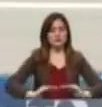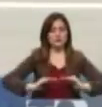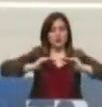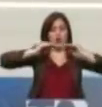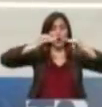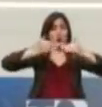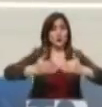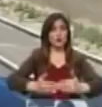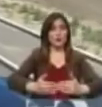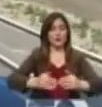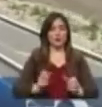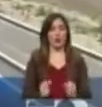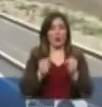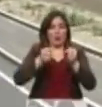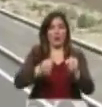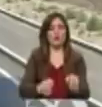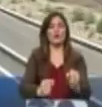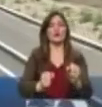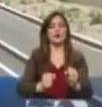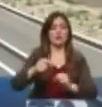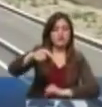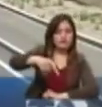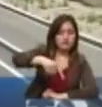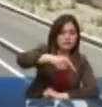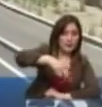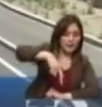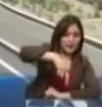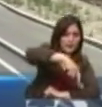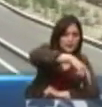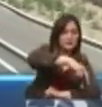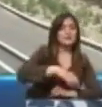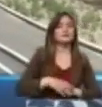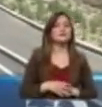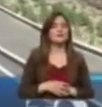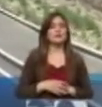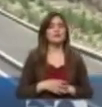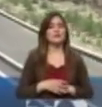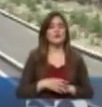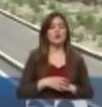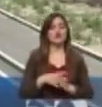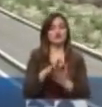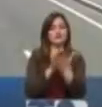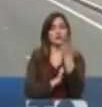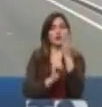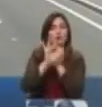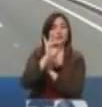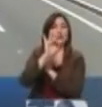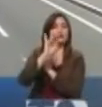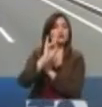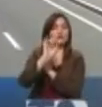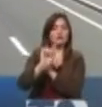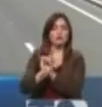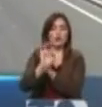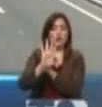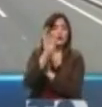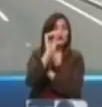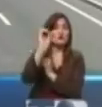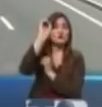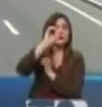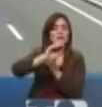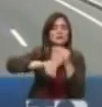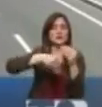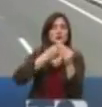velocidad con cruces cebras. Hasta el momento el proyecto registra un avance global del 87,4% y tiene un costo